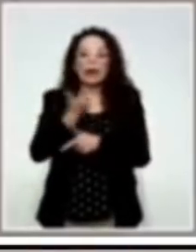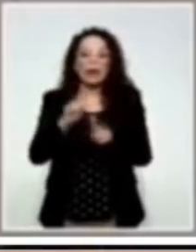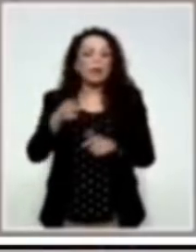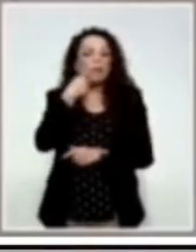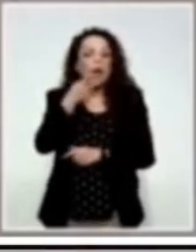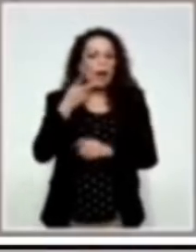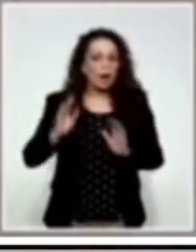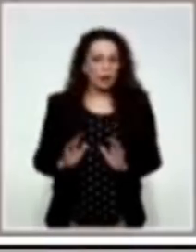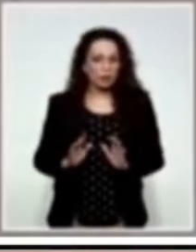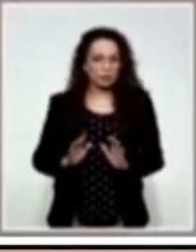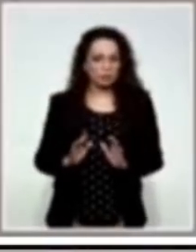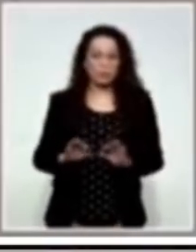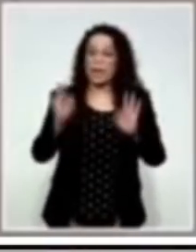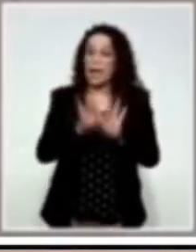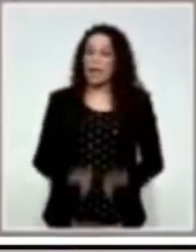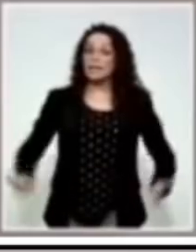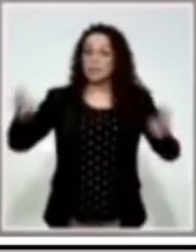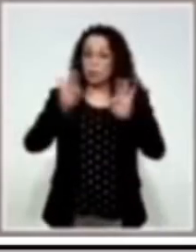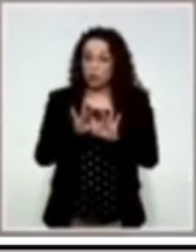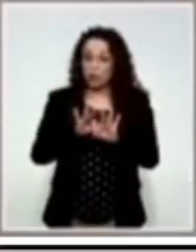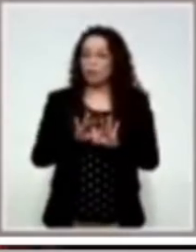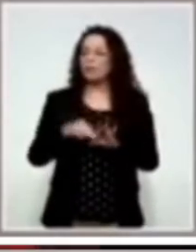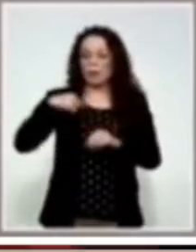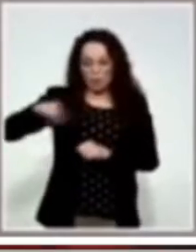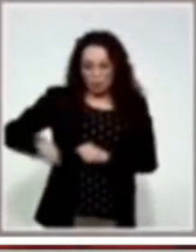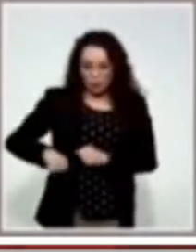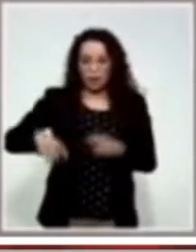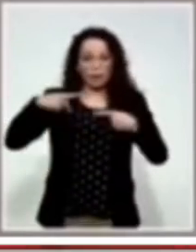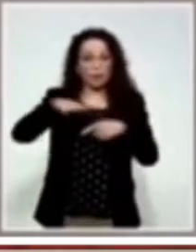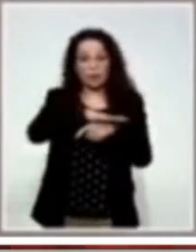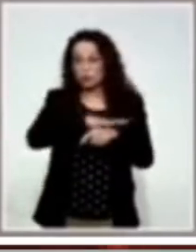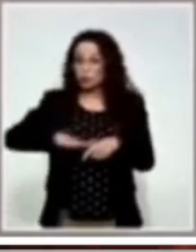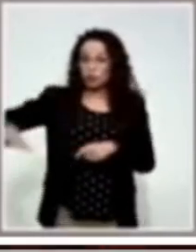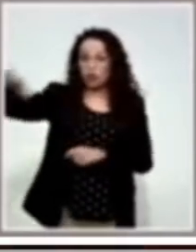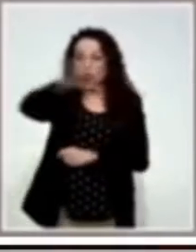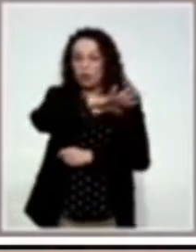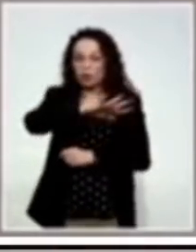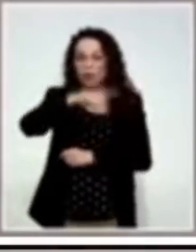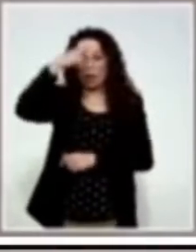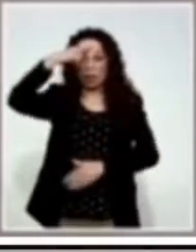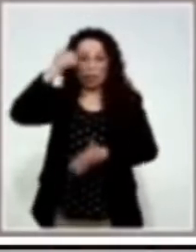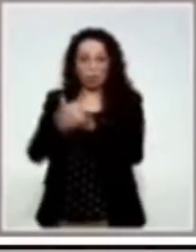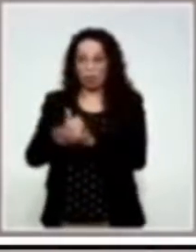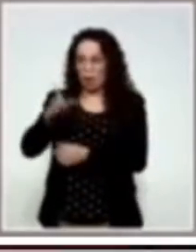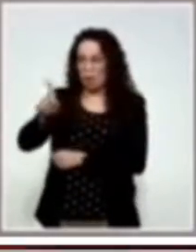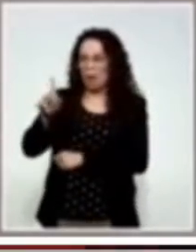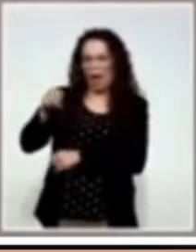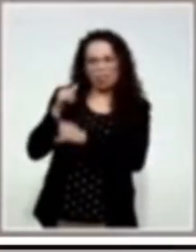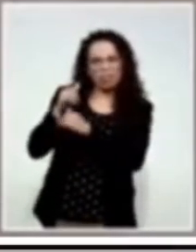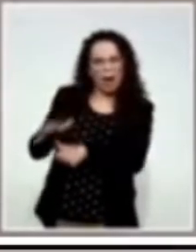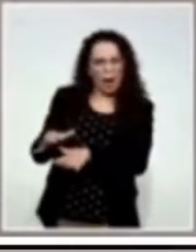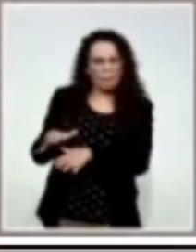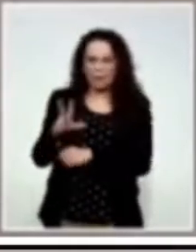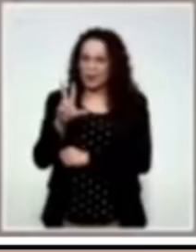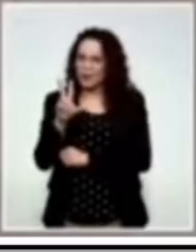gente se quede con la percepción que en la Corte se hace trampa. No, aquí no se hace trampa. Aquí se suman los votos como cada quien